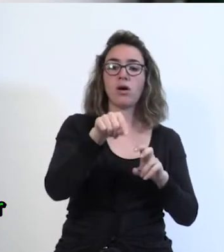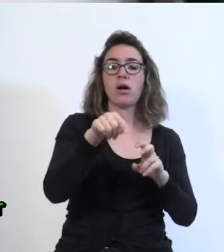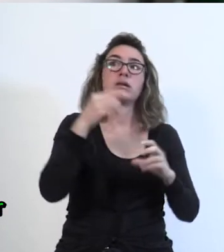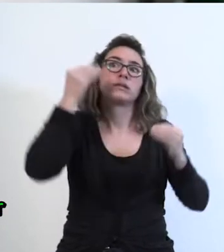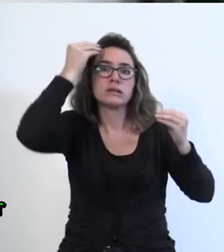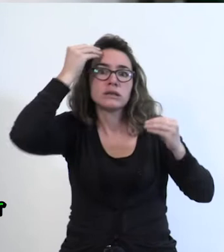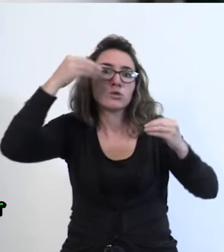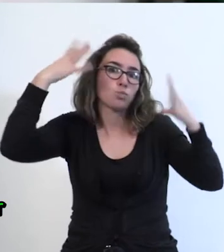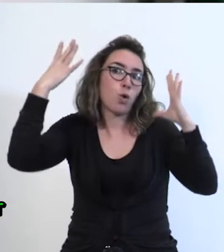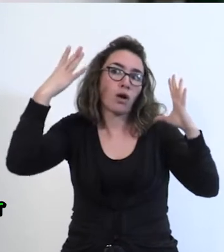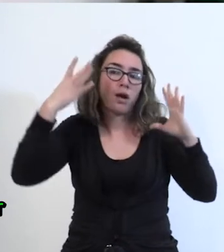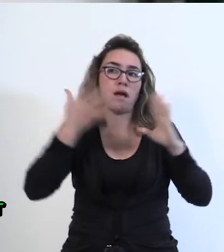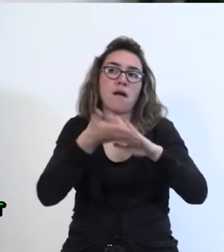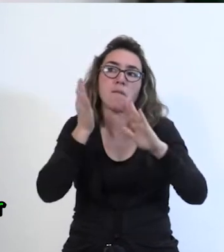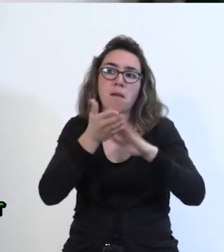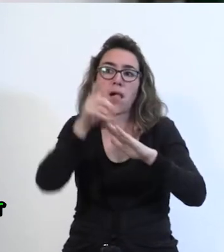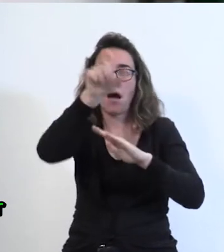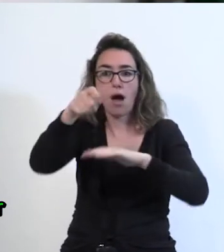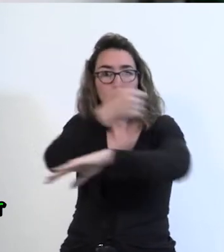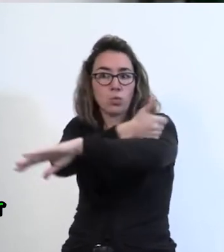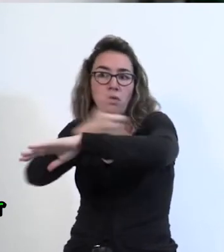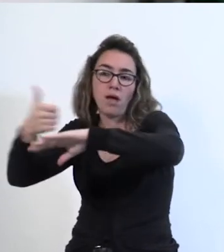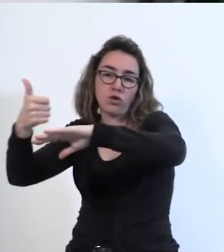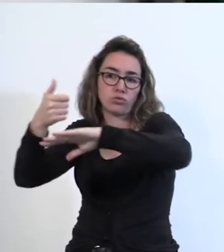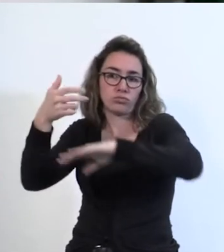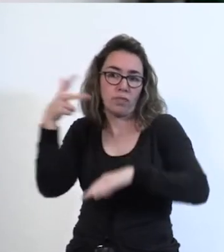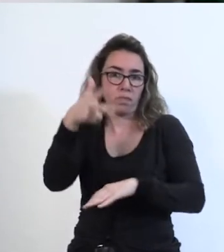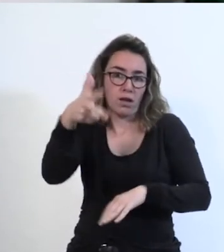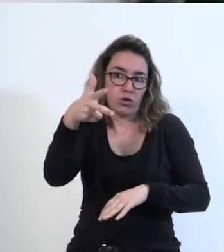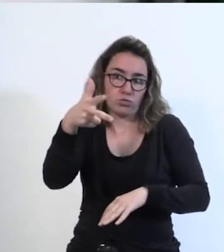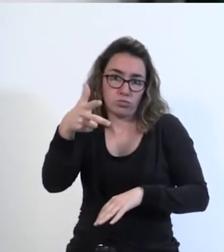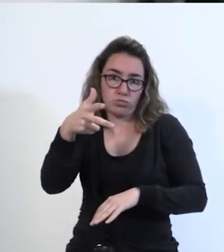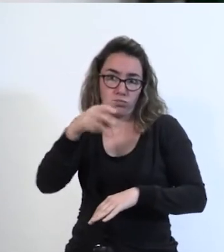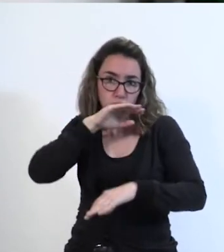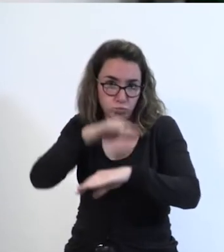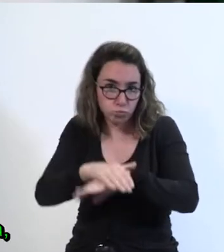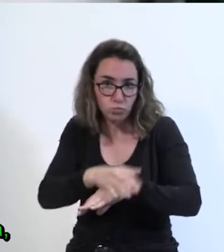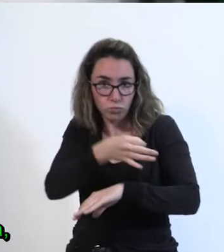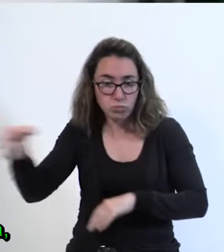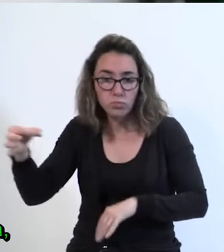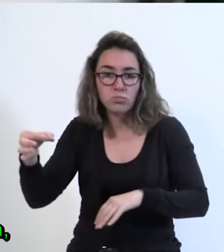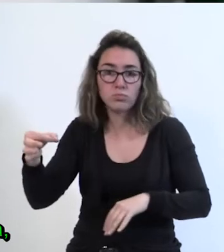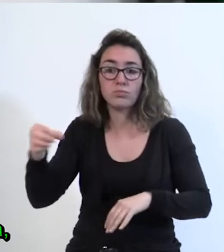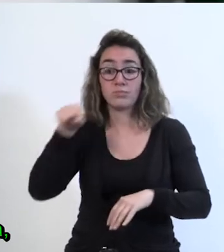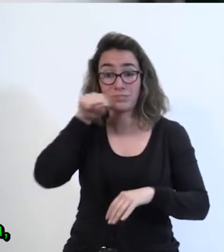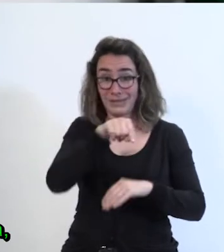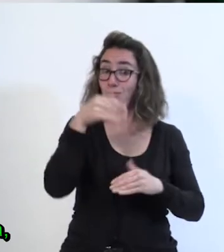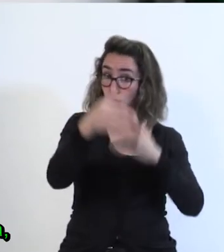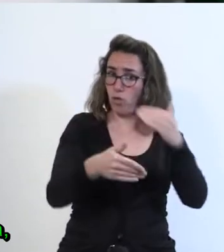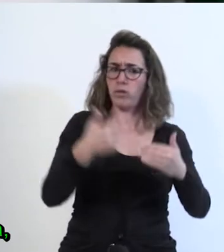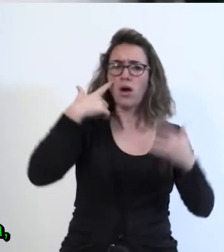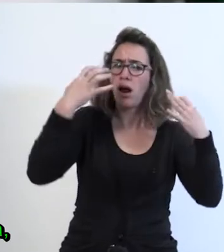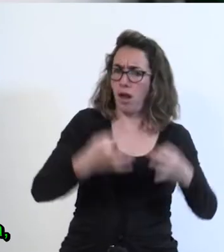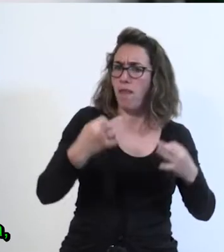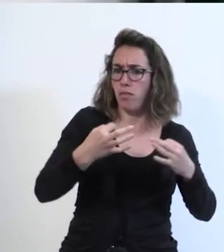a garantizar los derechos de la ciudadanía, en ese mismo proceso, que por una parte